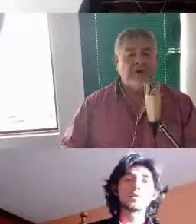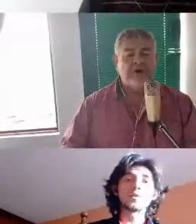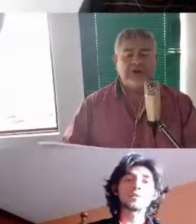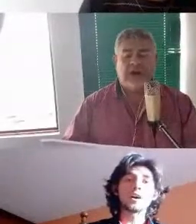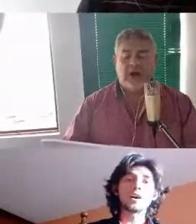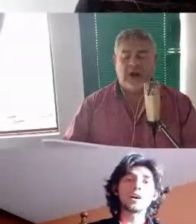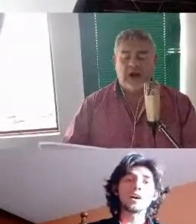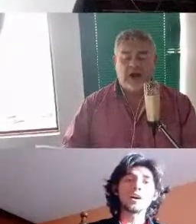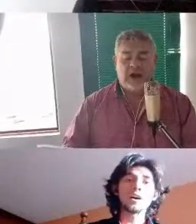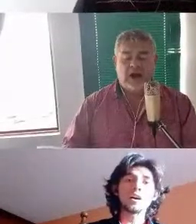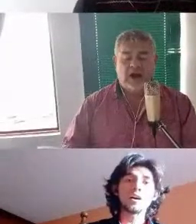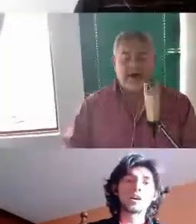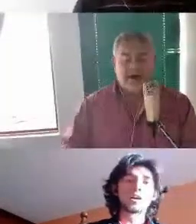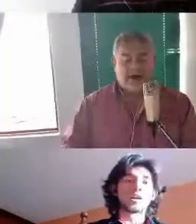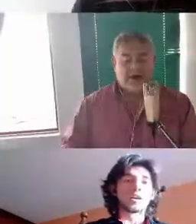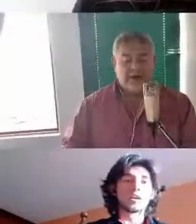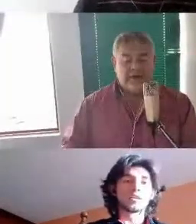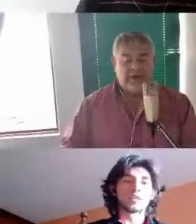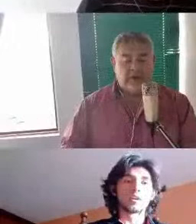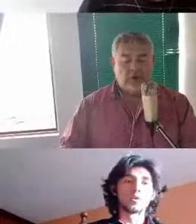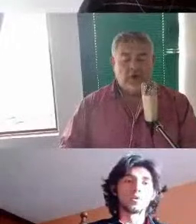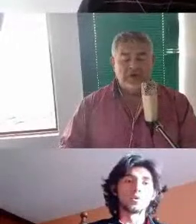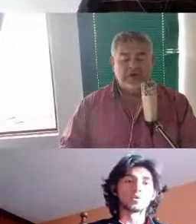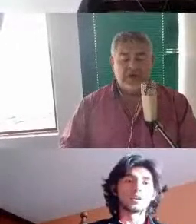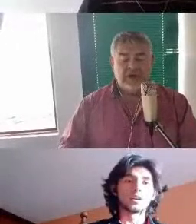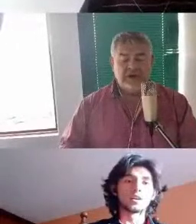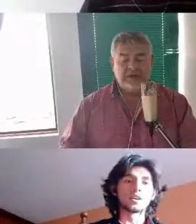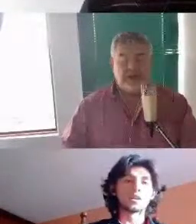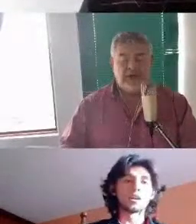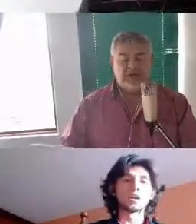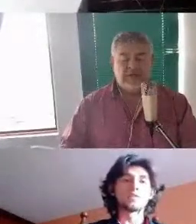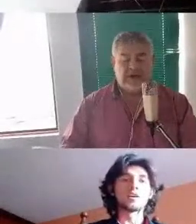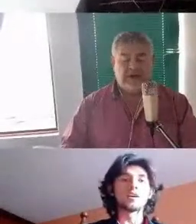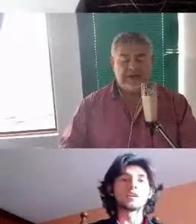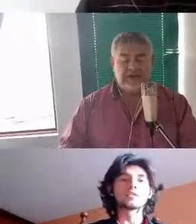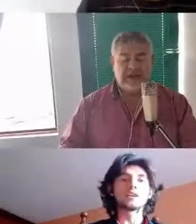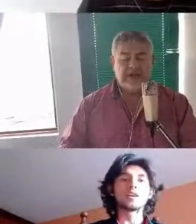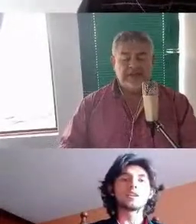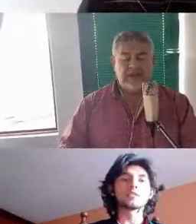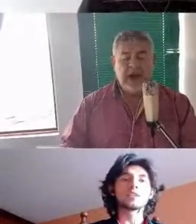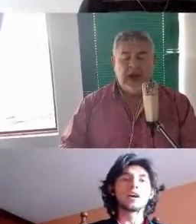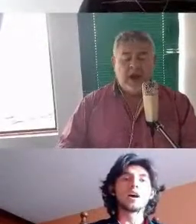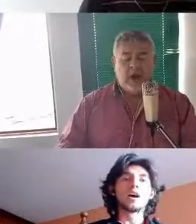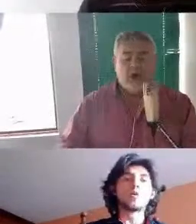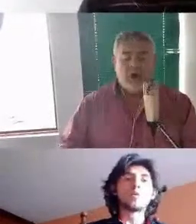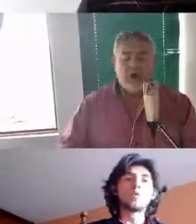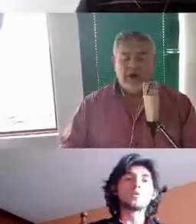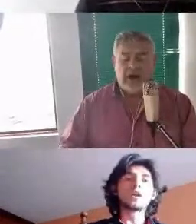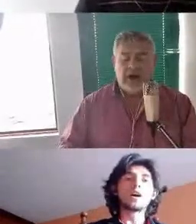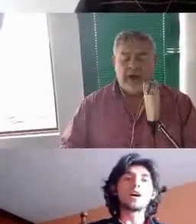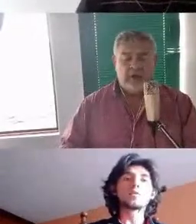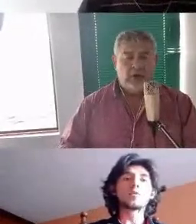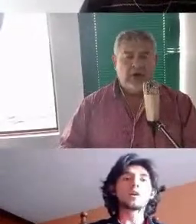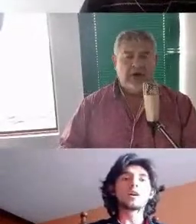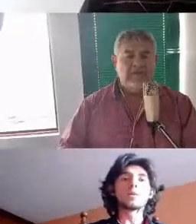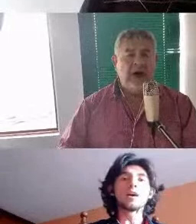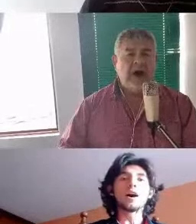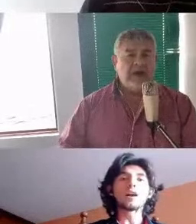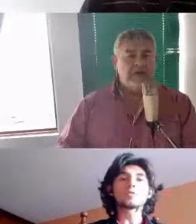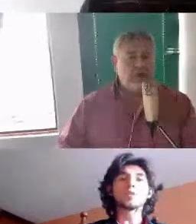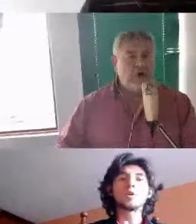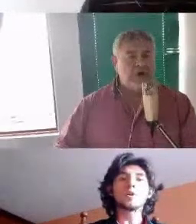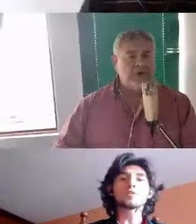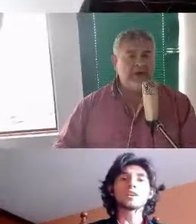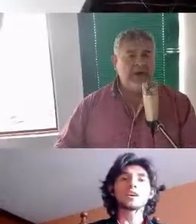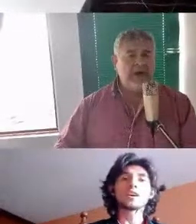veamos brotar entre luces de fe y ciencia una